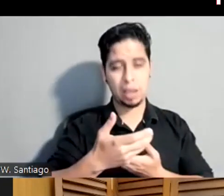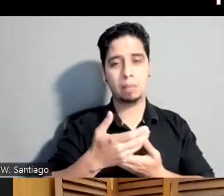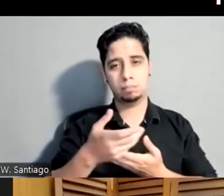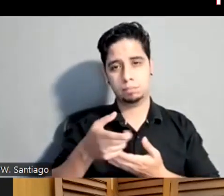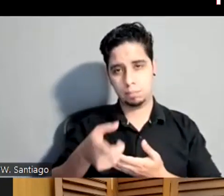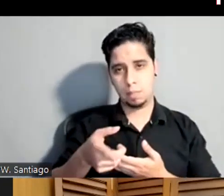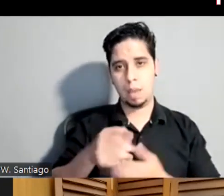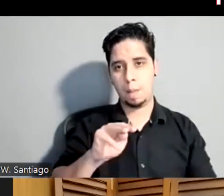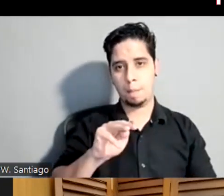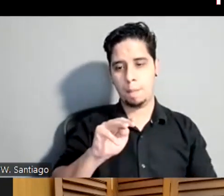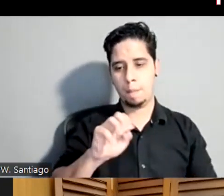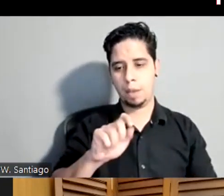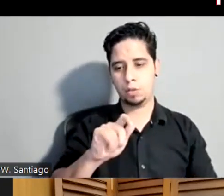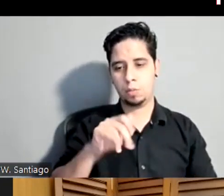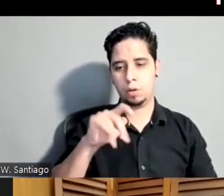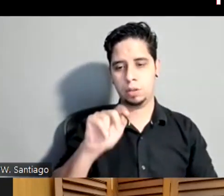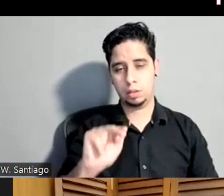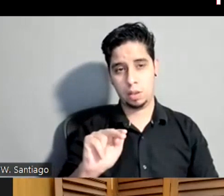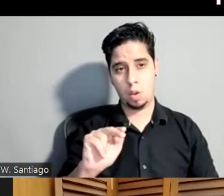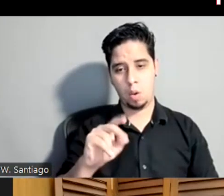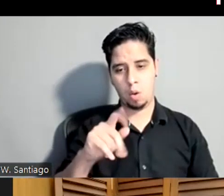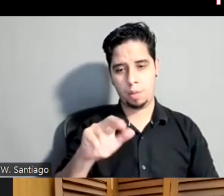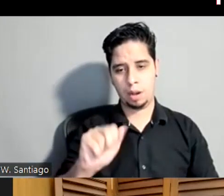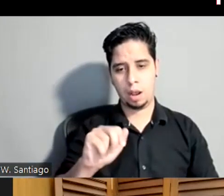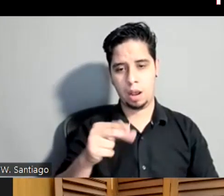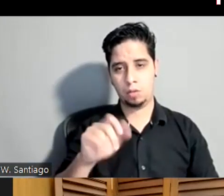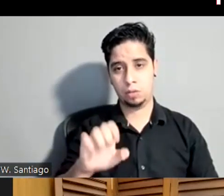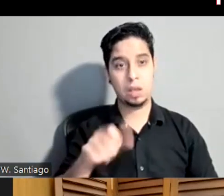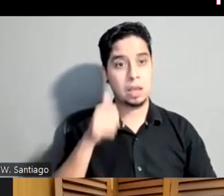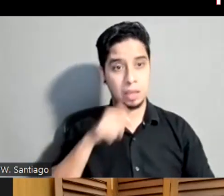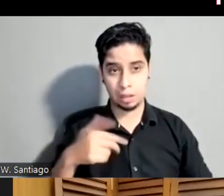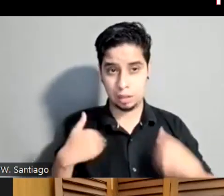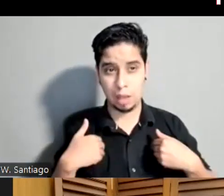sala con el papel principal de la ópera de H.